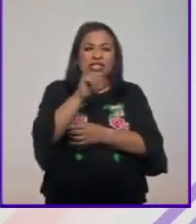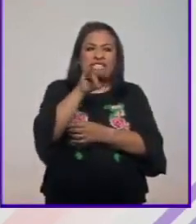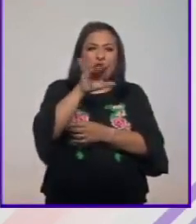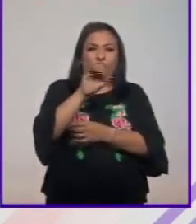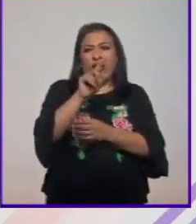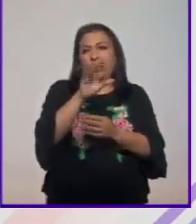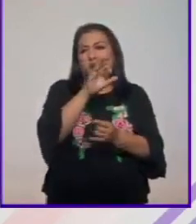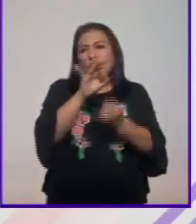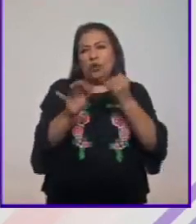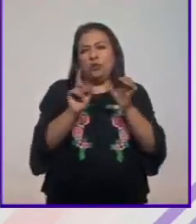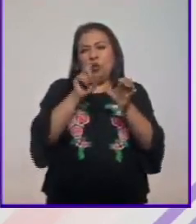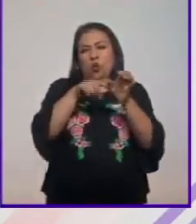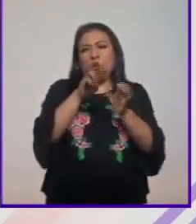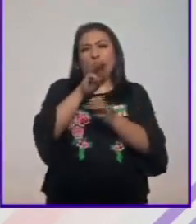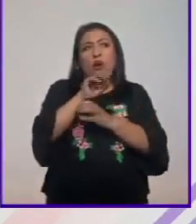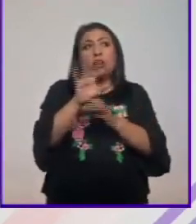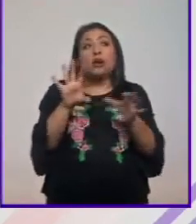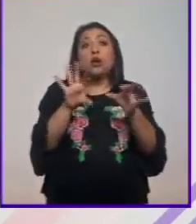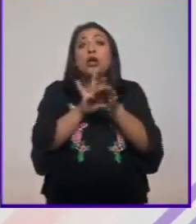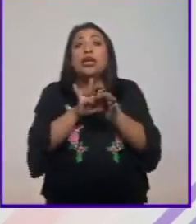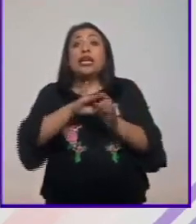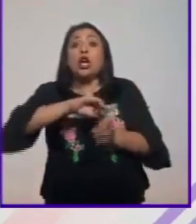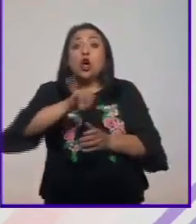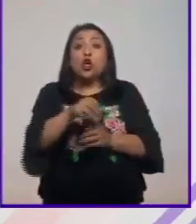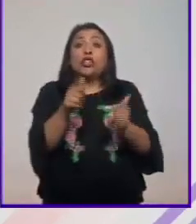disco en Warner, mezclé la jota con el jazz.